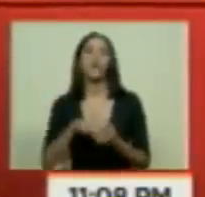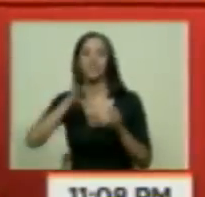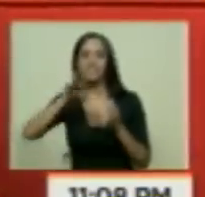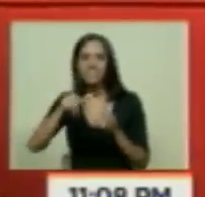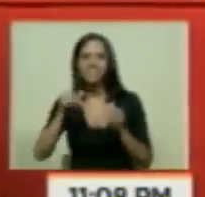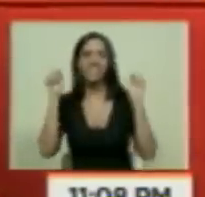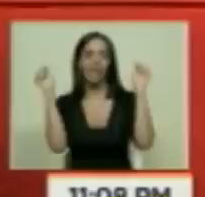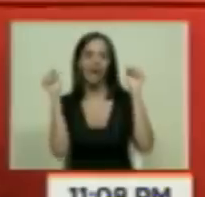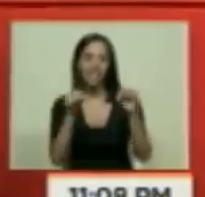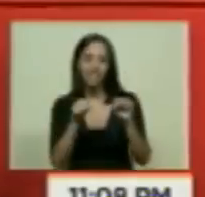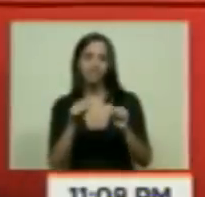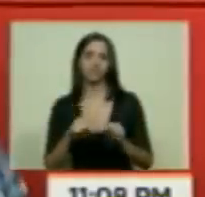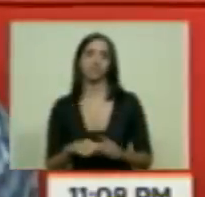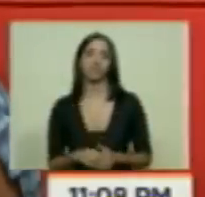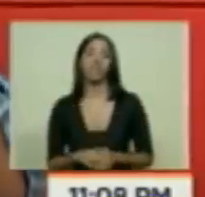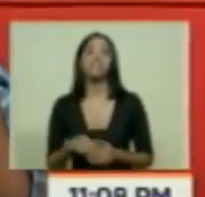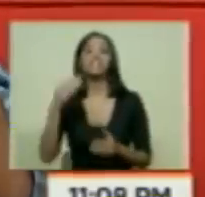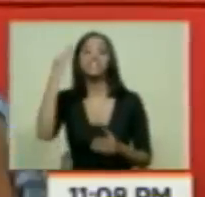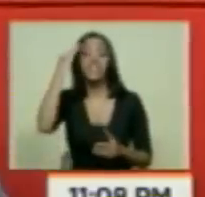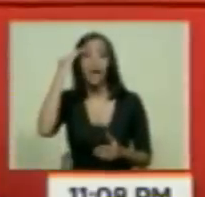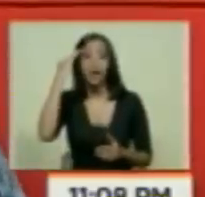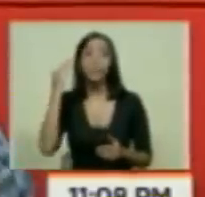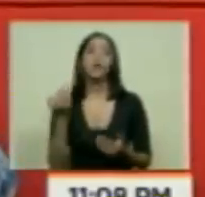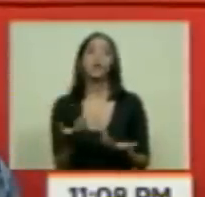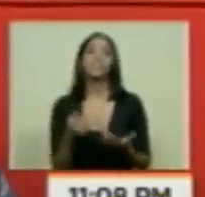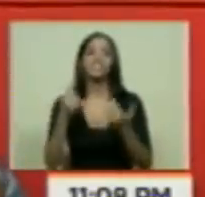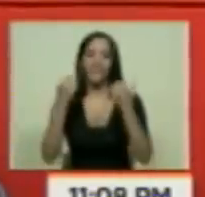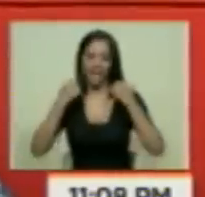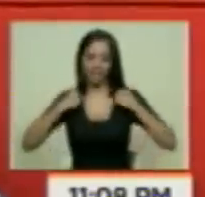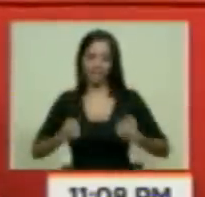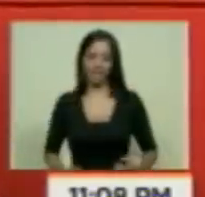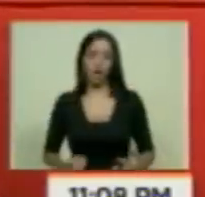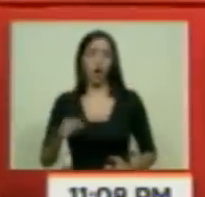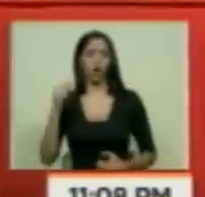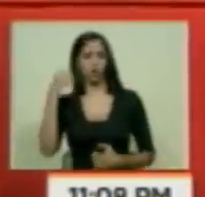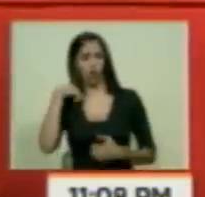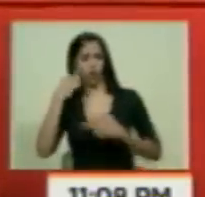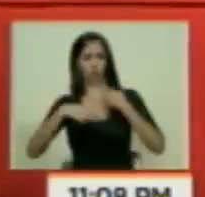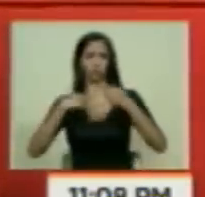allí. Sabemos de los que se han disfrazado de rojo